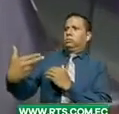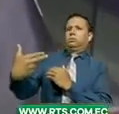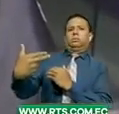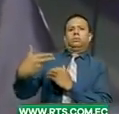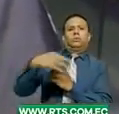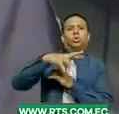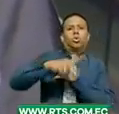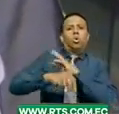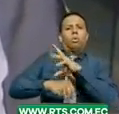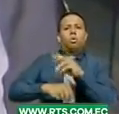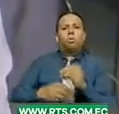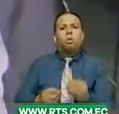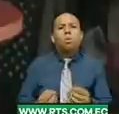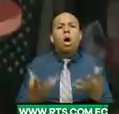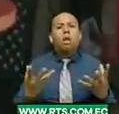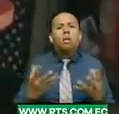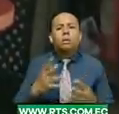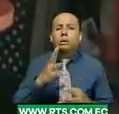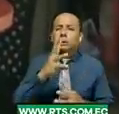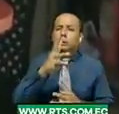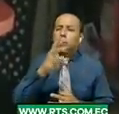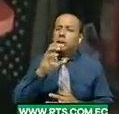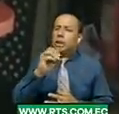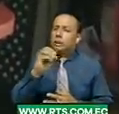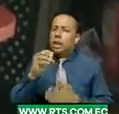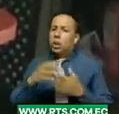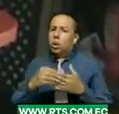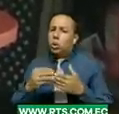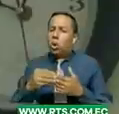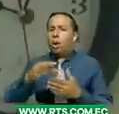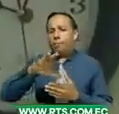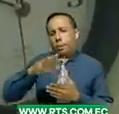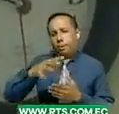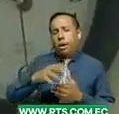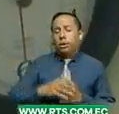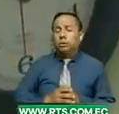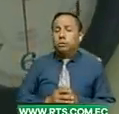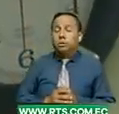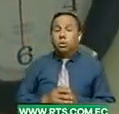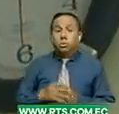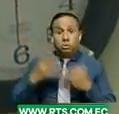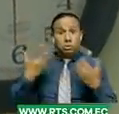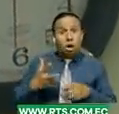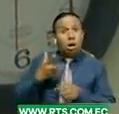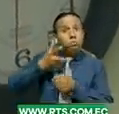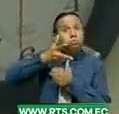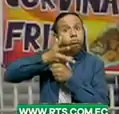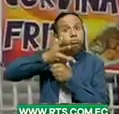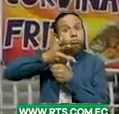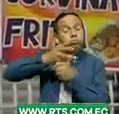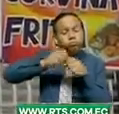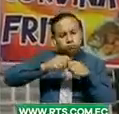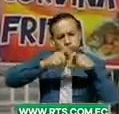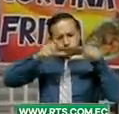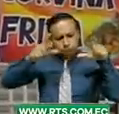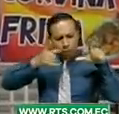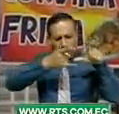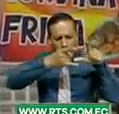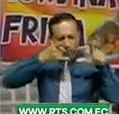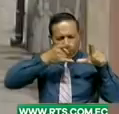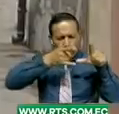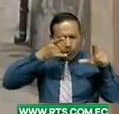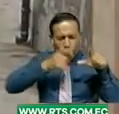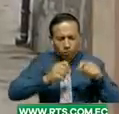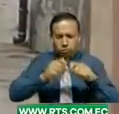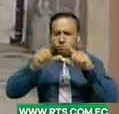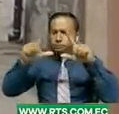unos $600, de acuerdo con las perjudicadas. El suceso quedó registrado por las cámaras de seguridad del local